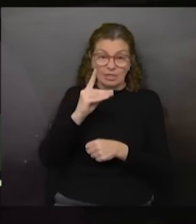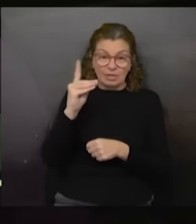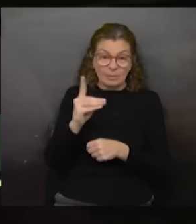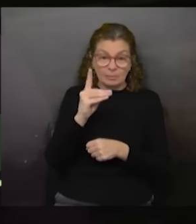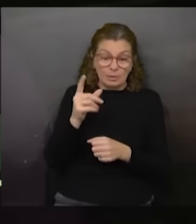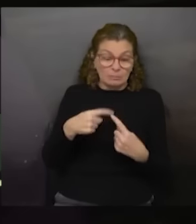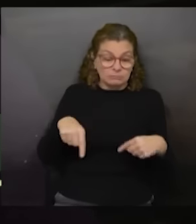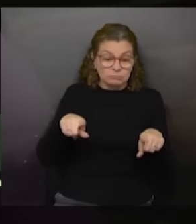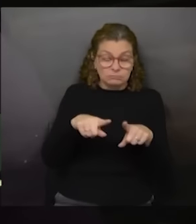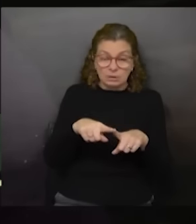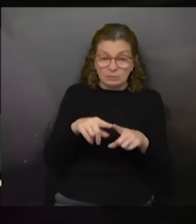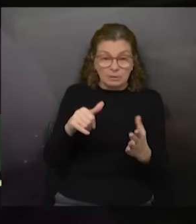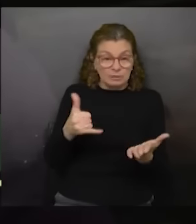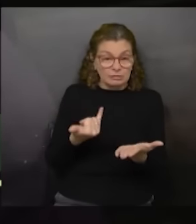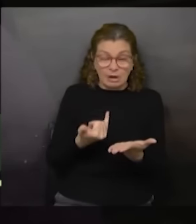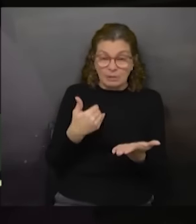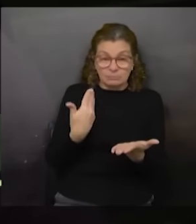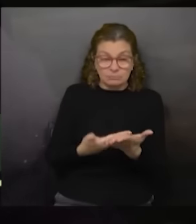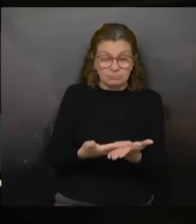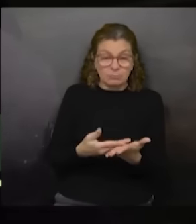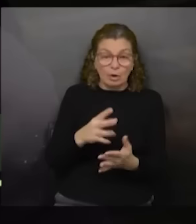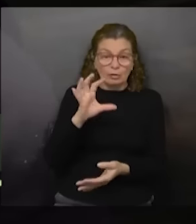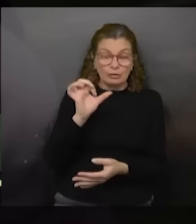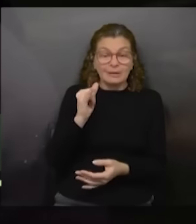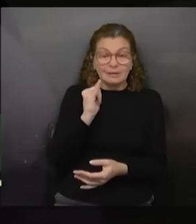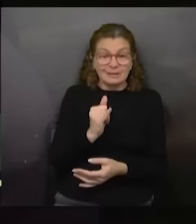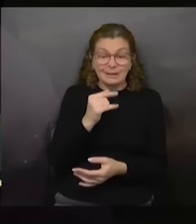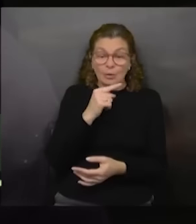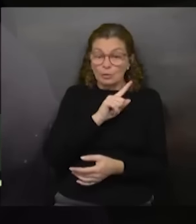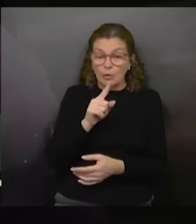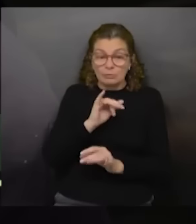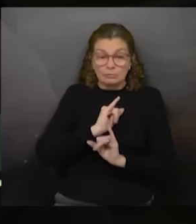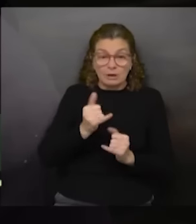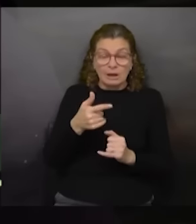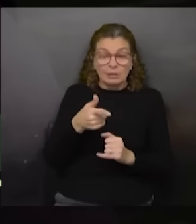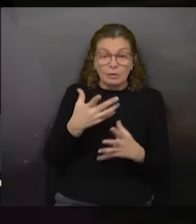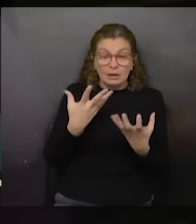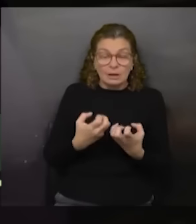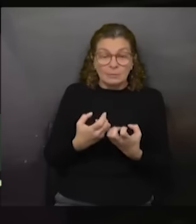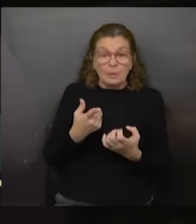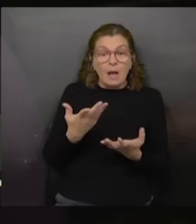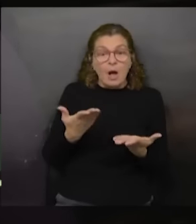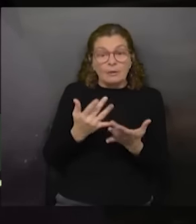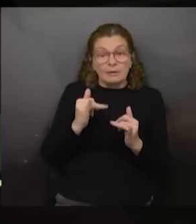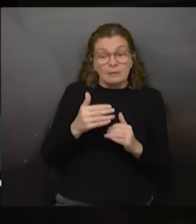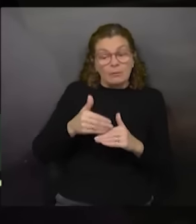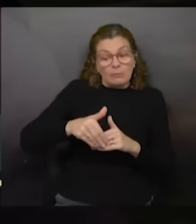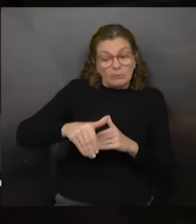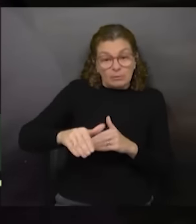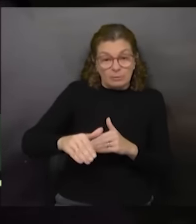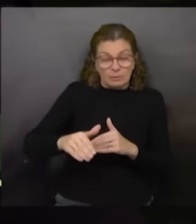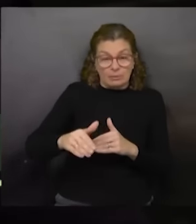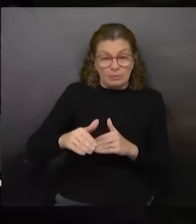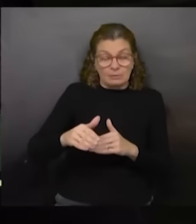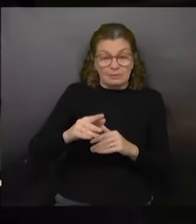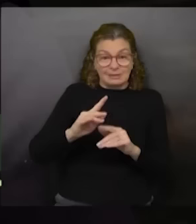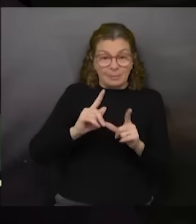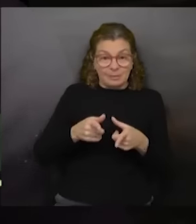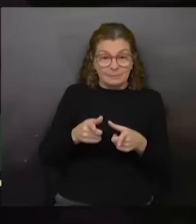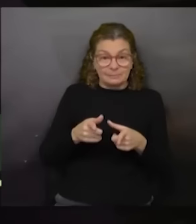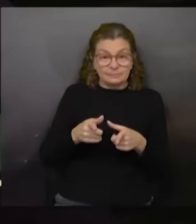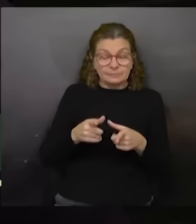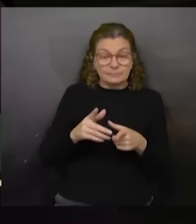el plenario con los por los senadores y que digan sí o no Bueno es eso es lo que queremos ahora si postergamos una un tratamiento que que